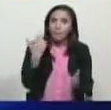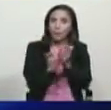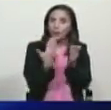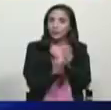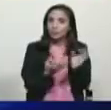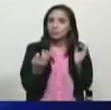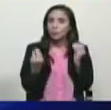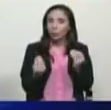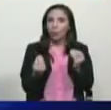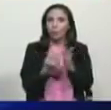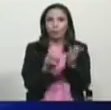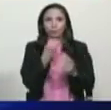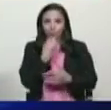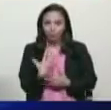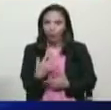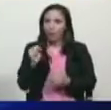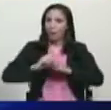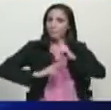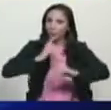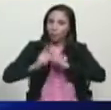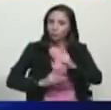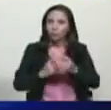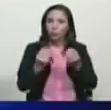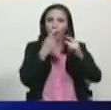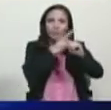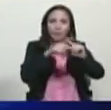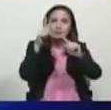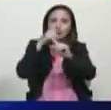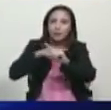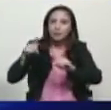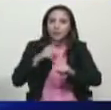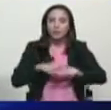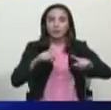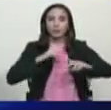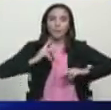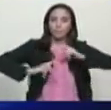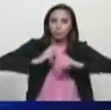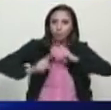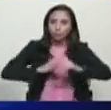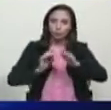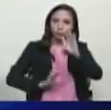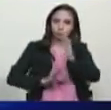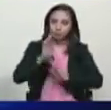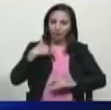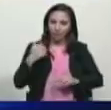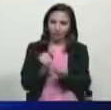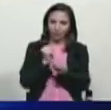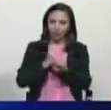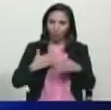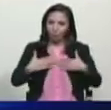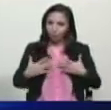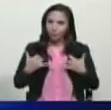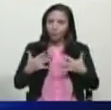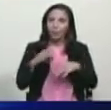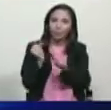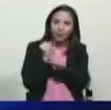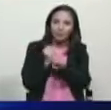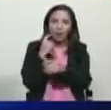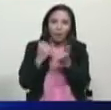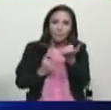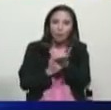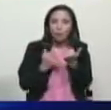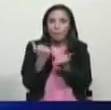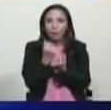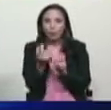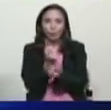maravilla de lo que estoy hablando. La diversificación productiva con nuestras manos, con nuestro trabajo, con el empeño, con el apoyo